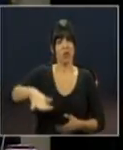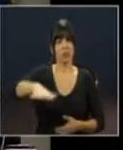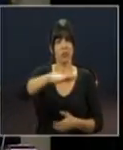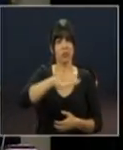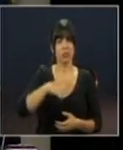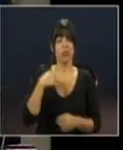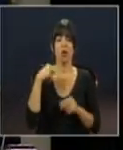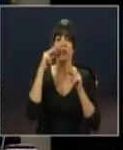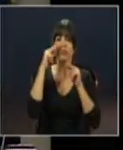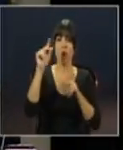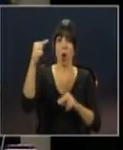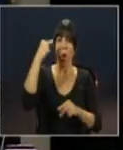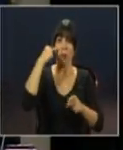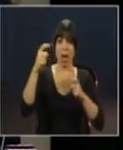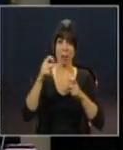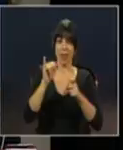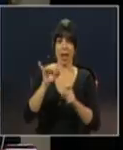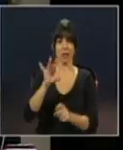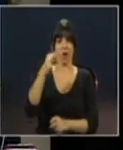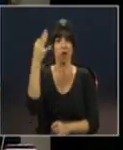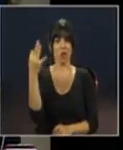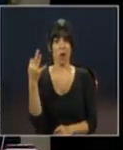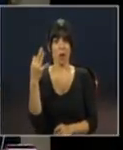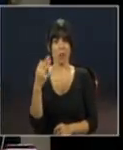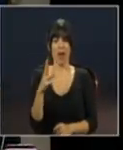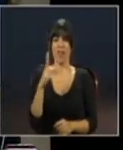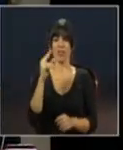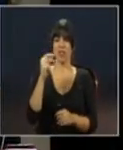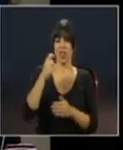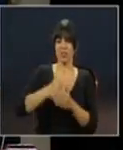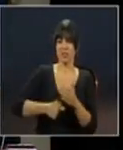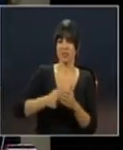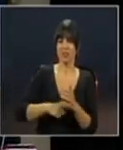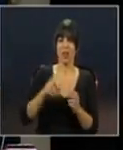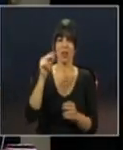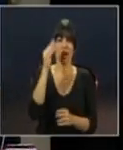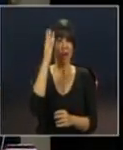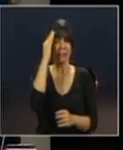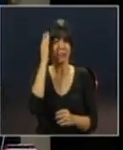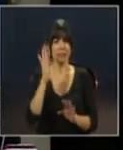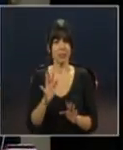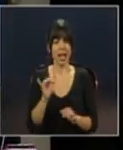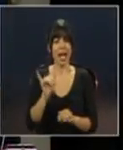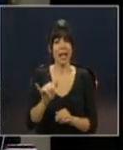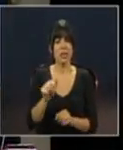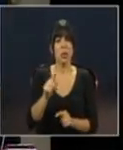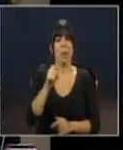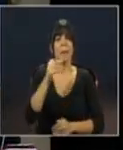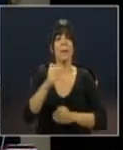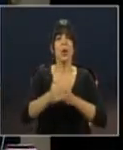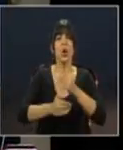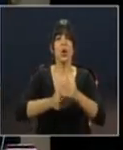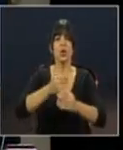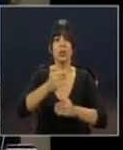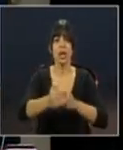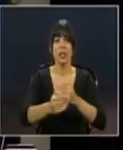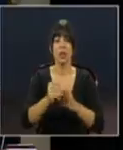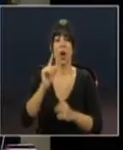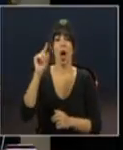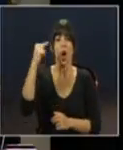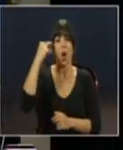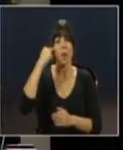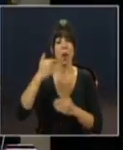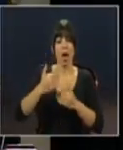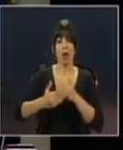gestión gubernamental en esa perspectiva, sin mezquindades y sin agobios, como un proceso en el que unas y otras